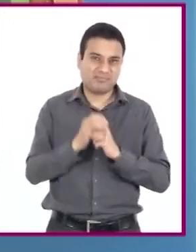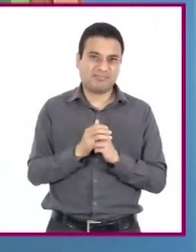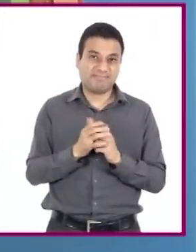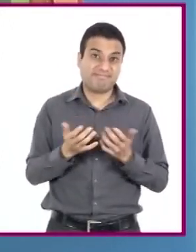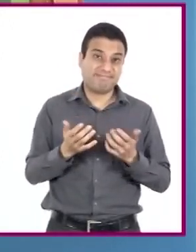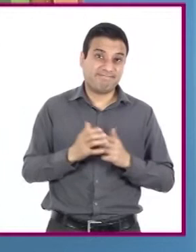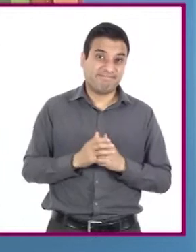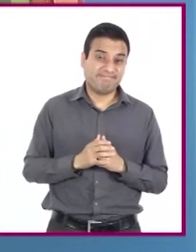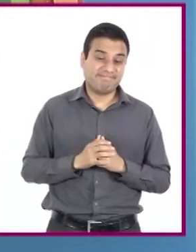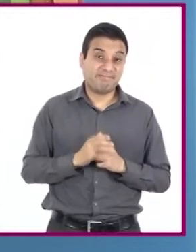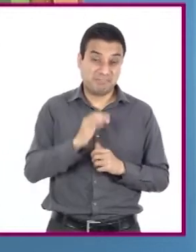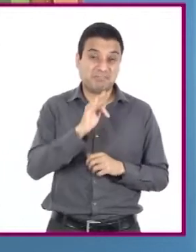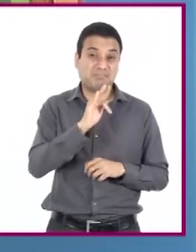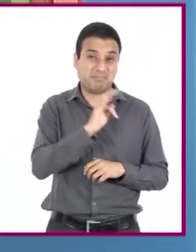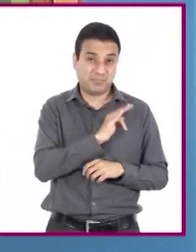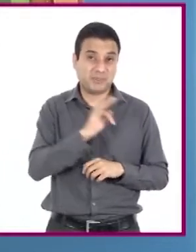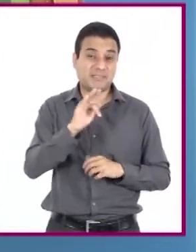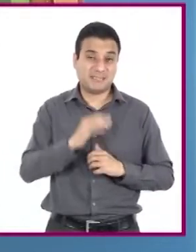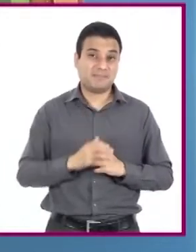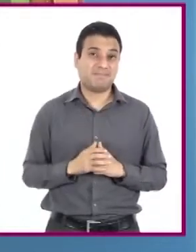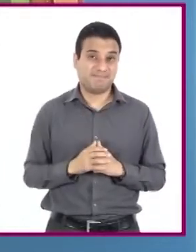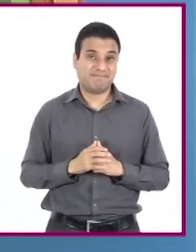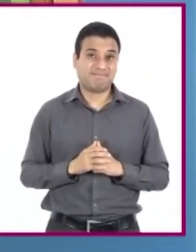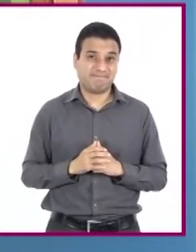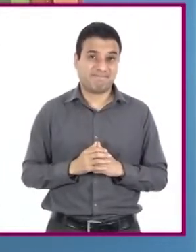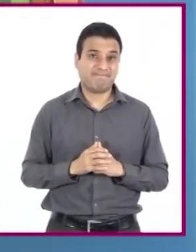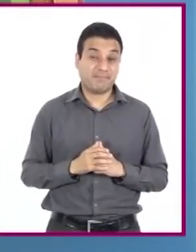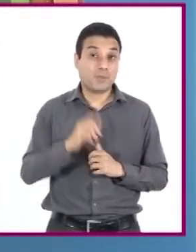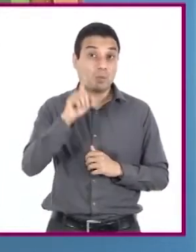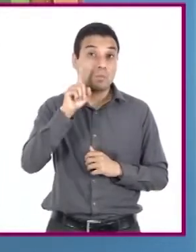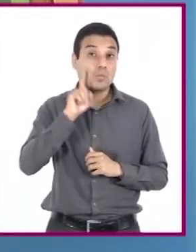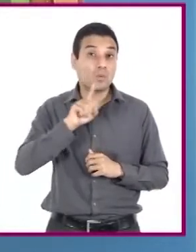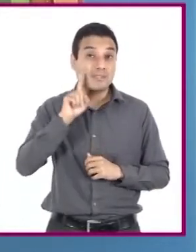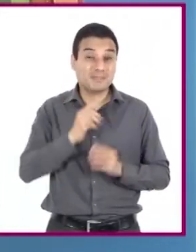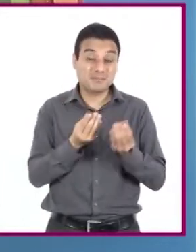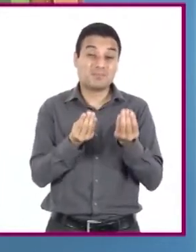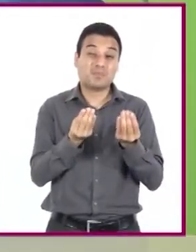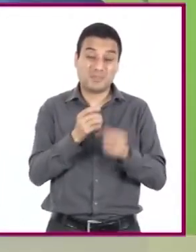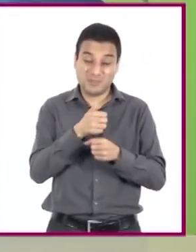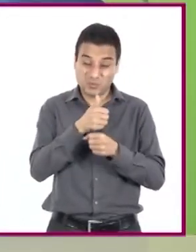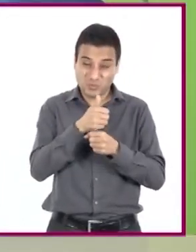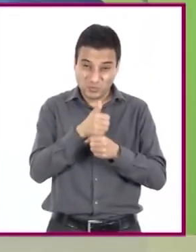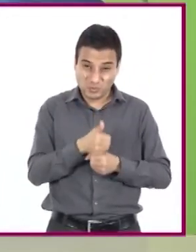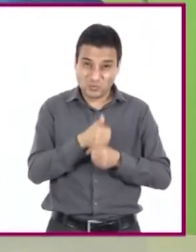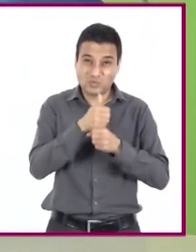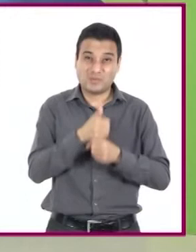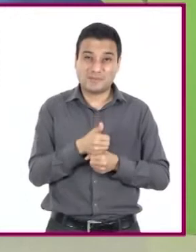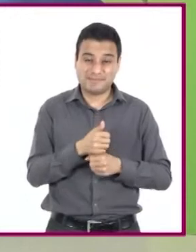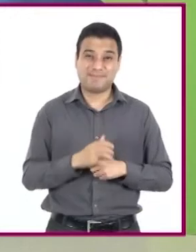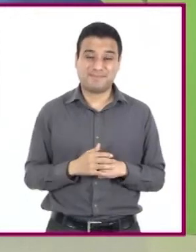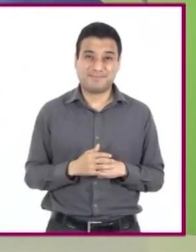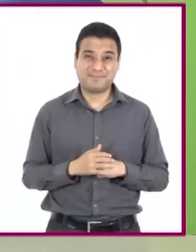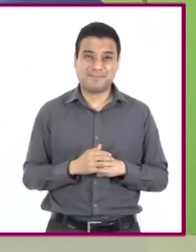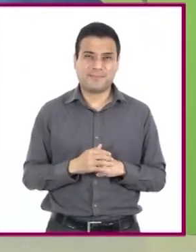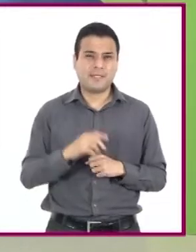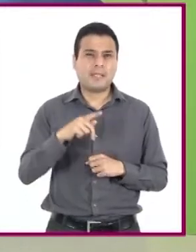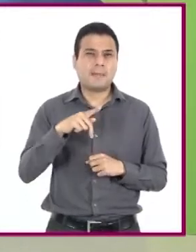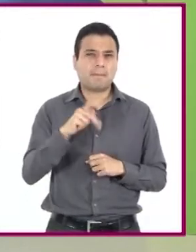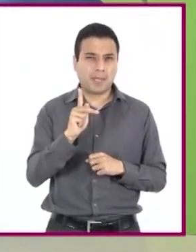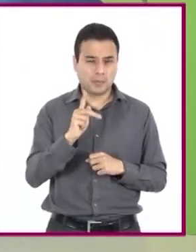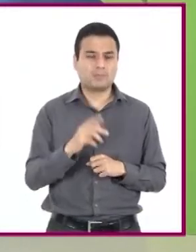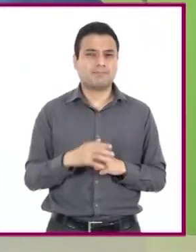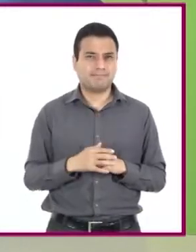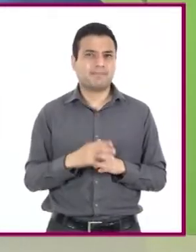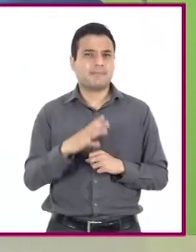violencia intrafamiliar, sobre todo hacia las mujeres y niñas. Sin embargo, existen